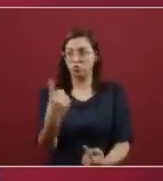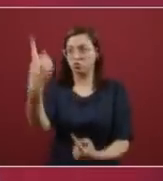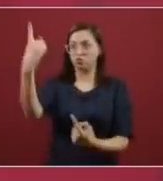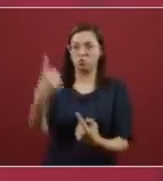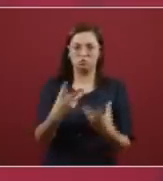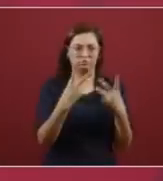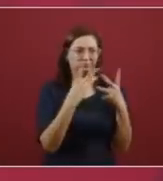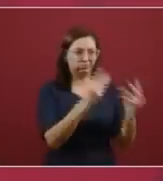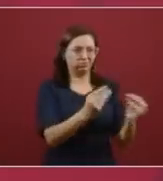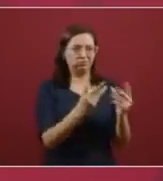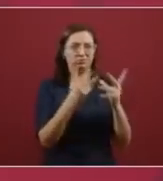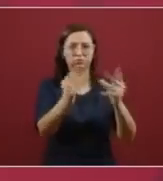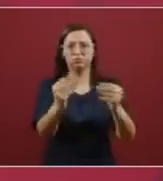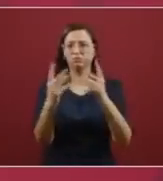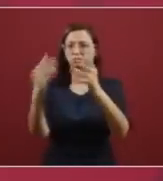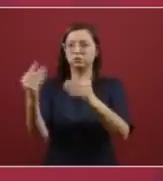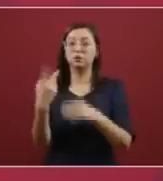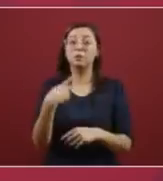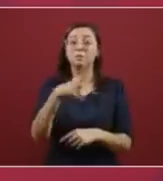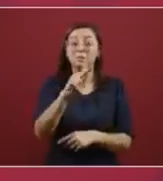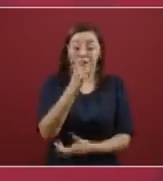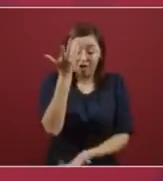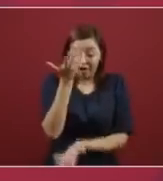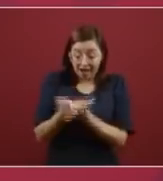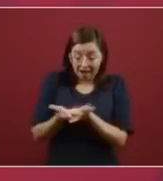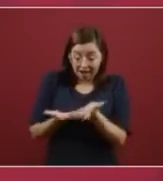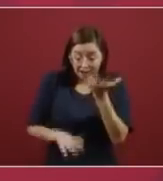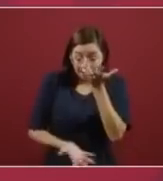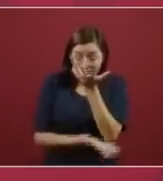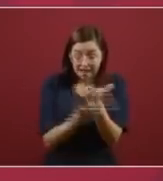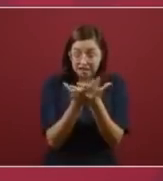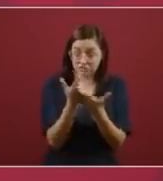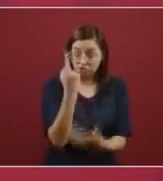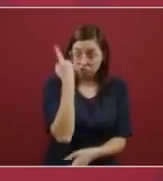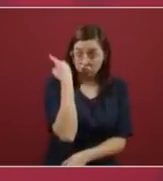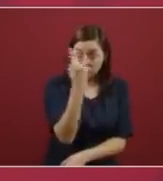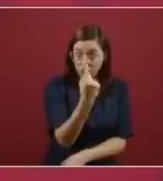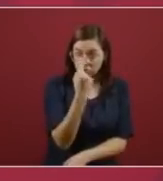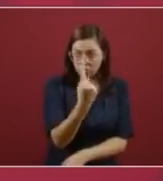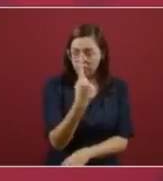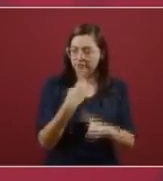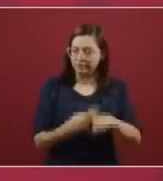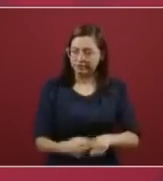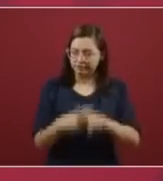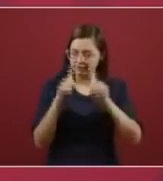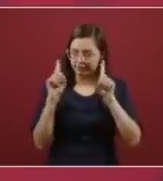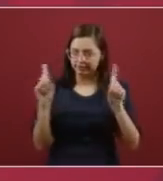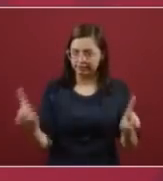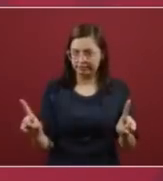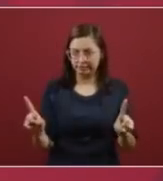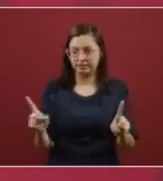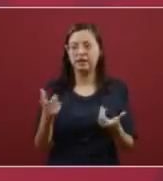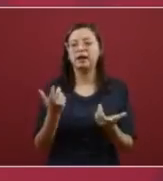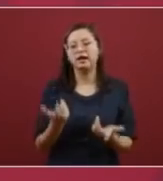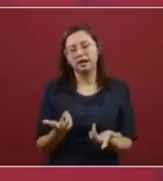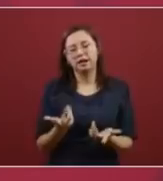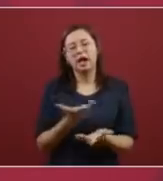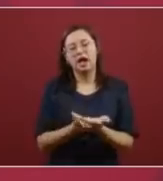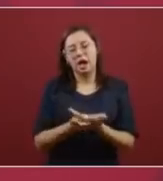Eso sí, se va a impedir y por eso estamos